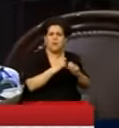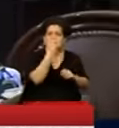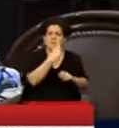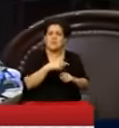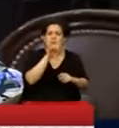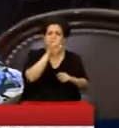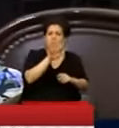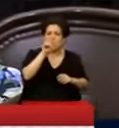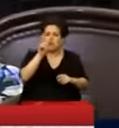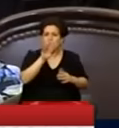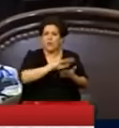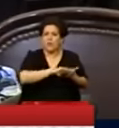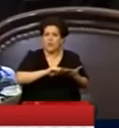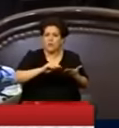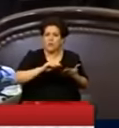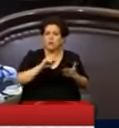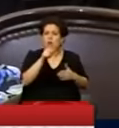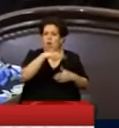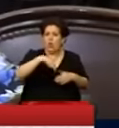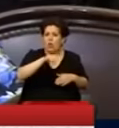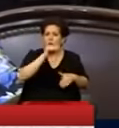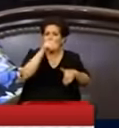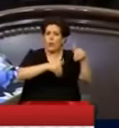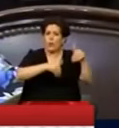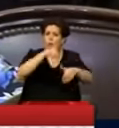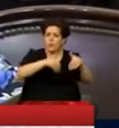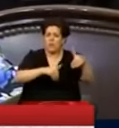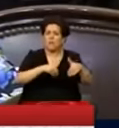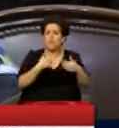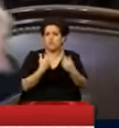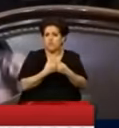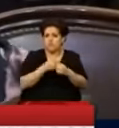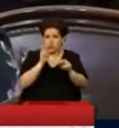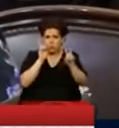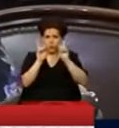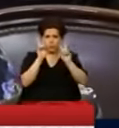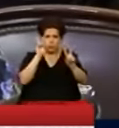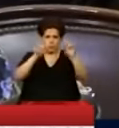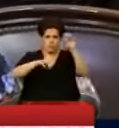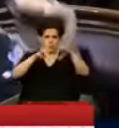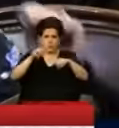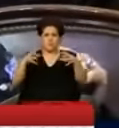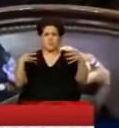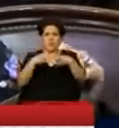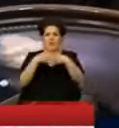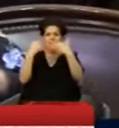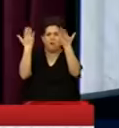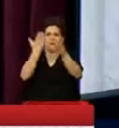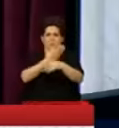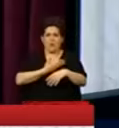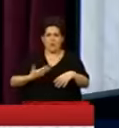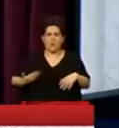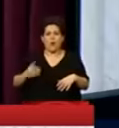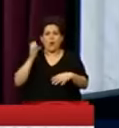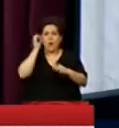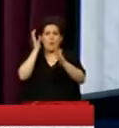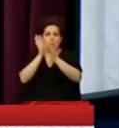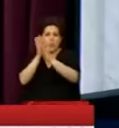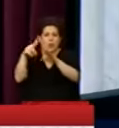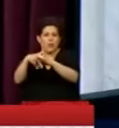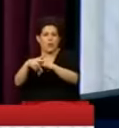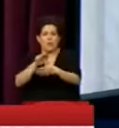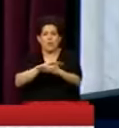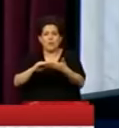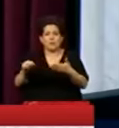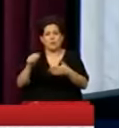152 diputados votamos, muchos de los cuales veo en el bloque del oficialismo y me alegra. Diputada Camaño, vaya